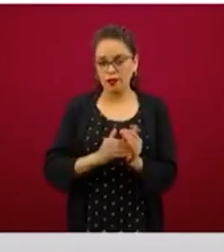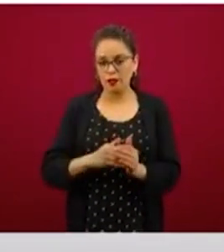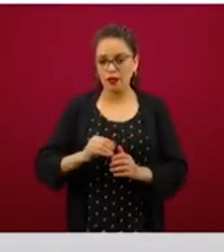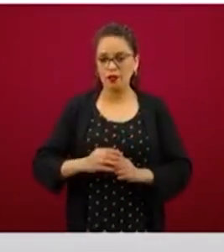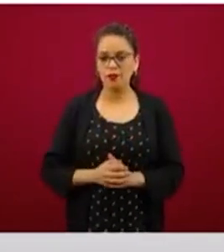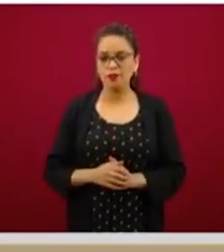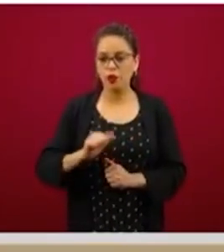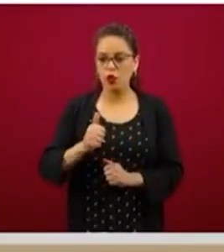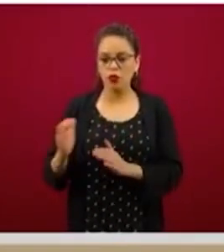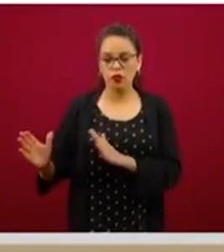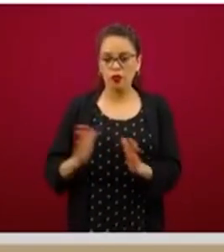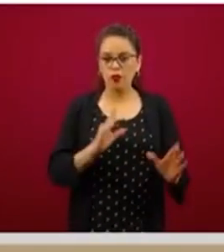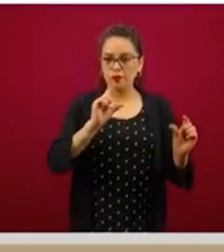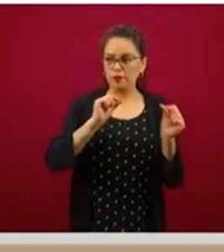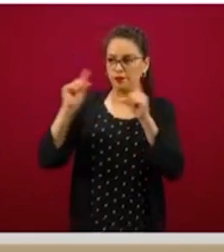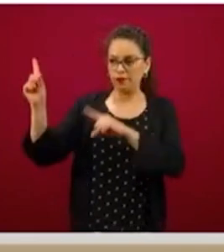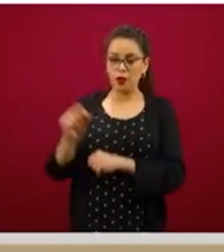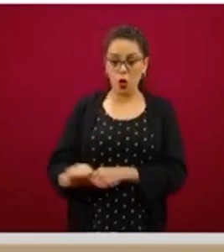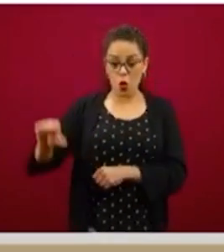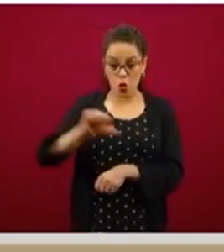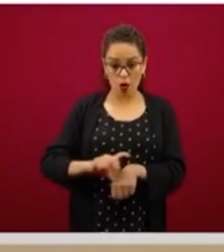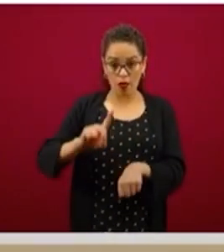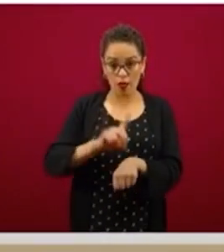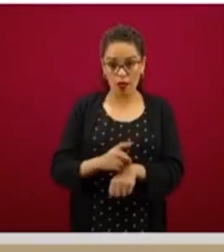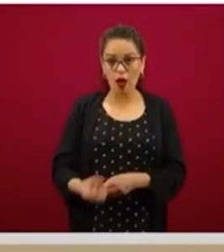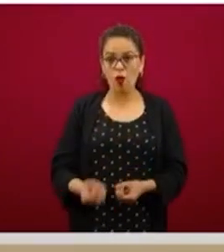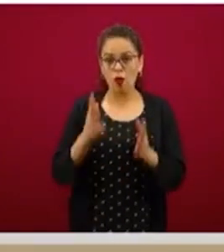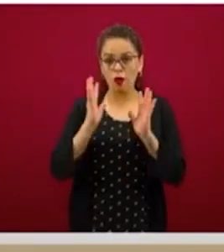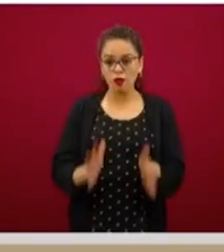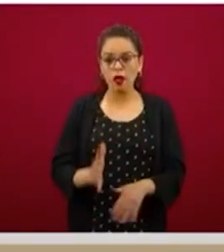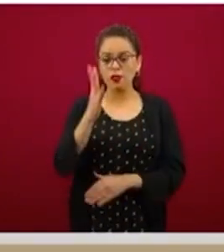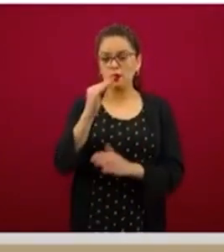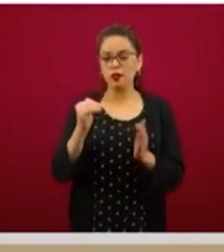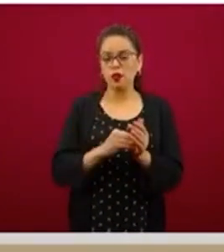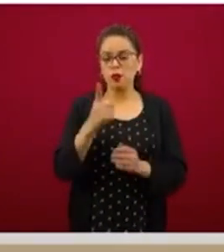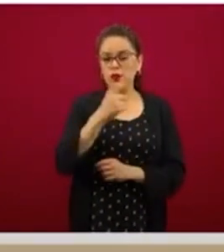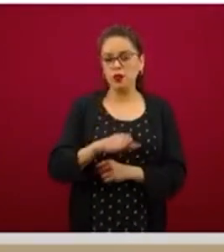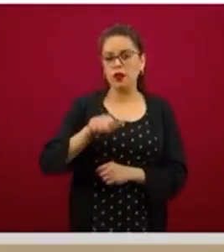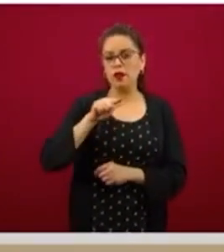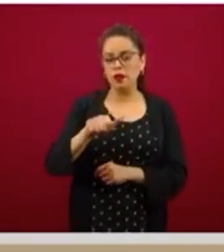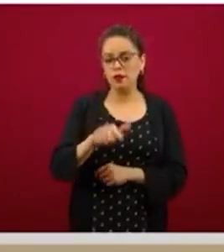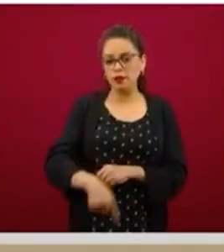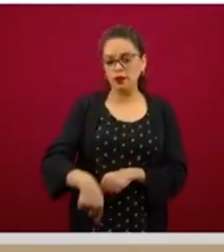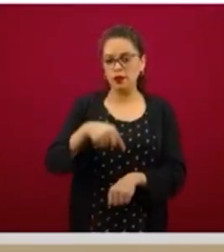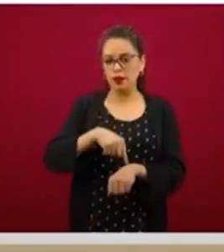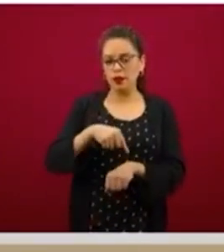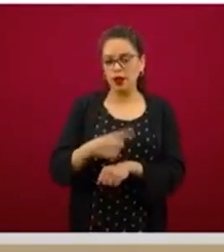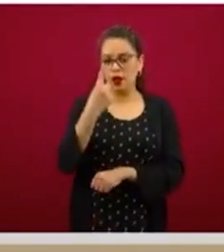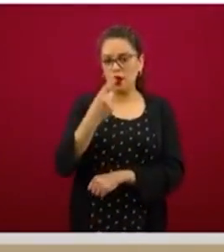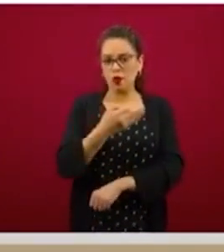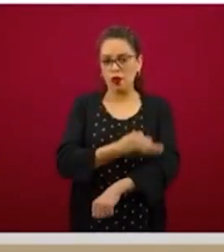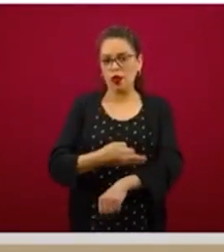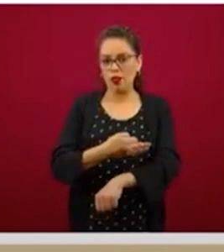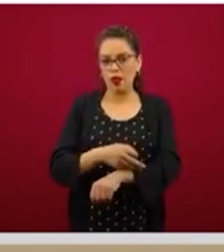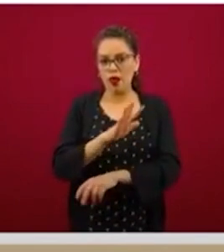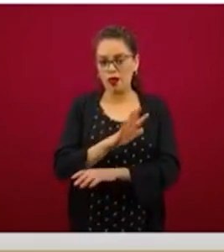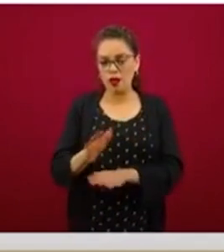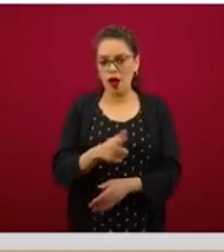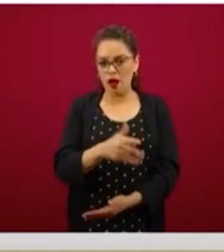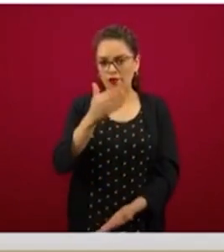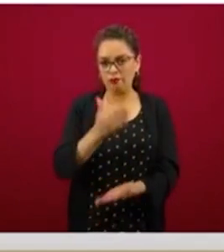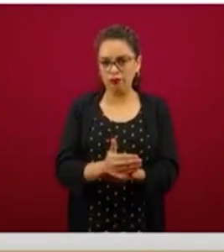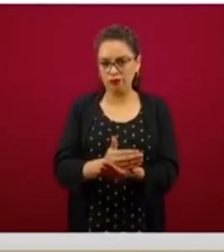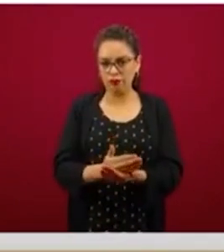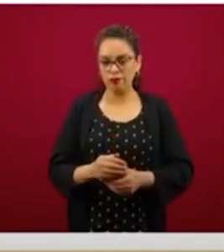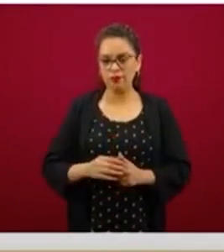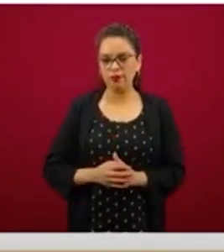es como vamos al día de hoy llevamos 5.117 al corte de las de las 13 horas la siguiente esta